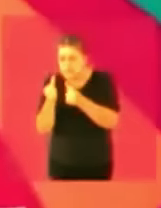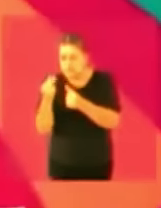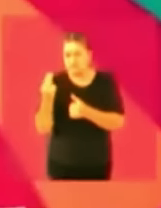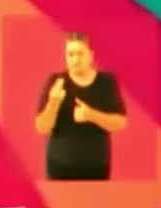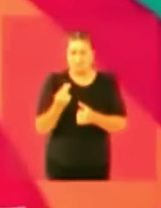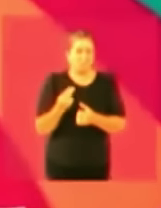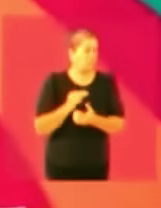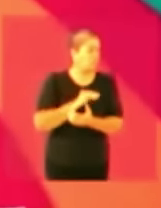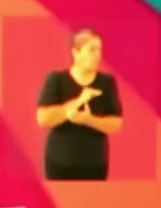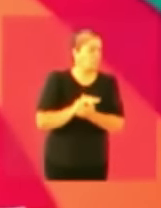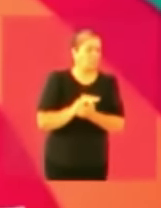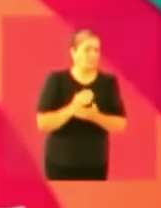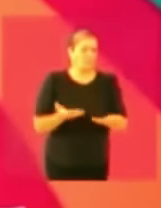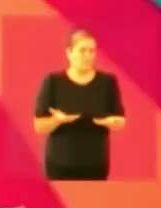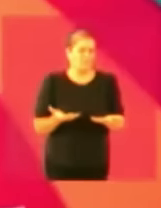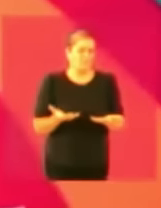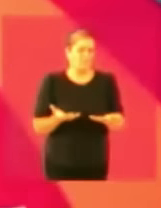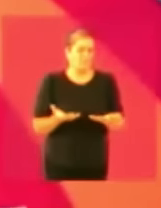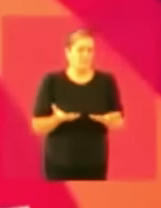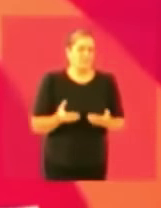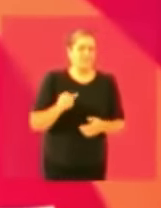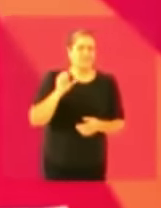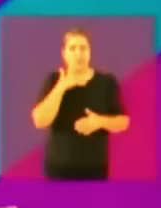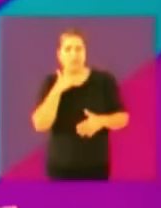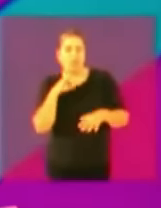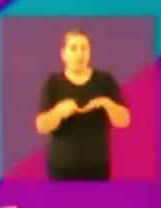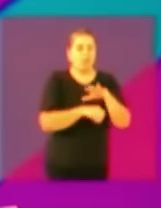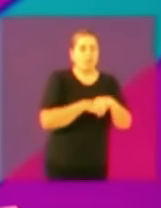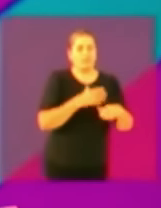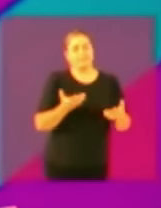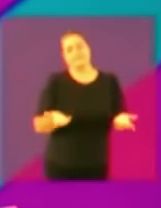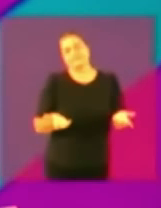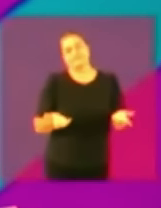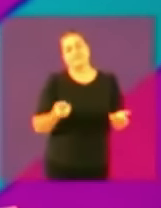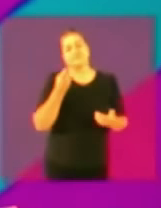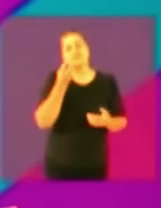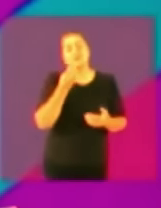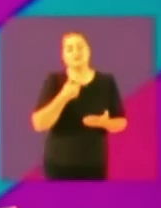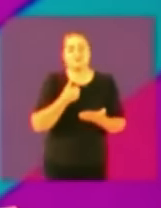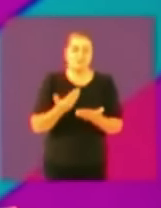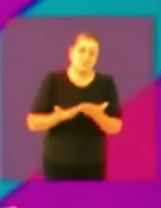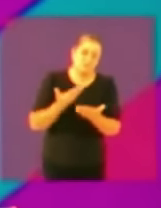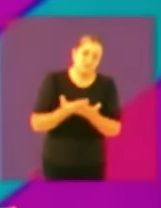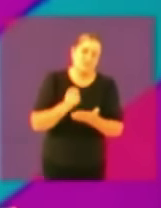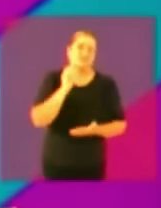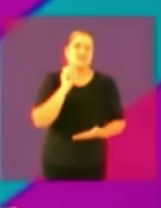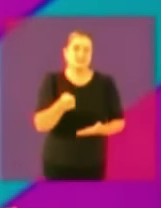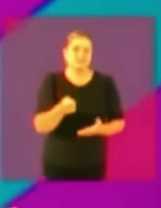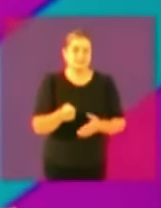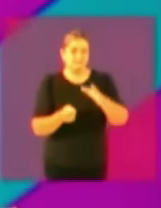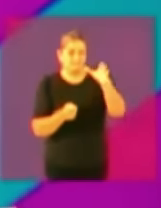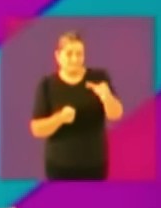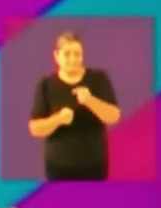volteaba a ver. Sí, a ver, como diciendo que, a ver tu cara, ¿no? Y Claudia, ¿qué impresión causé? No daba acuse de recibo. A ver, Claudia sí